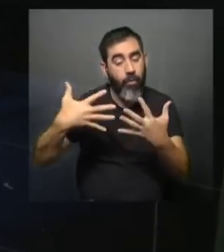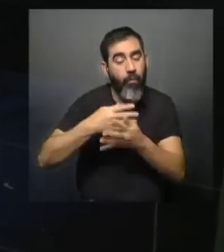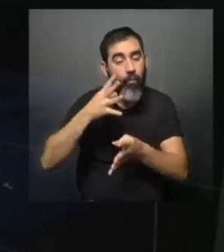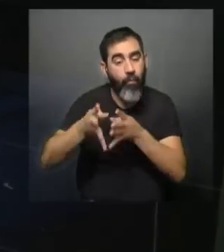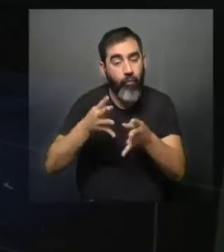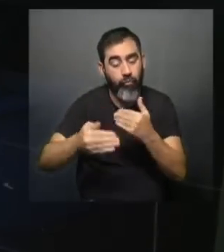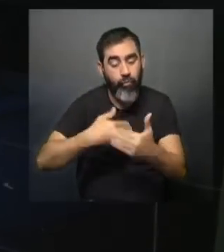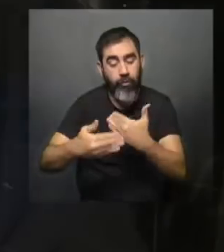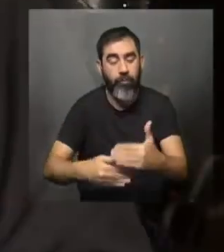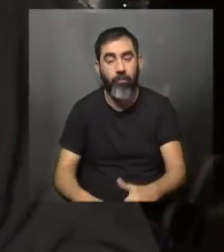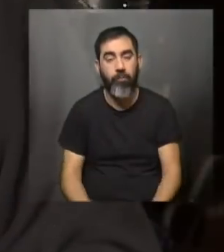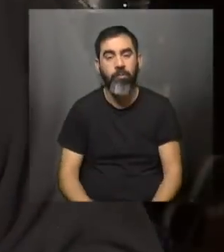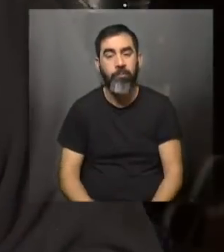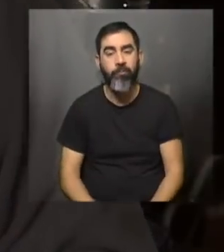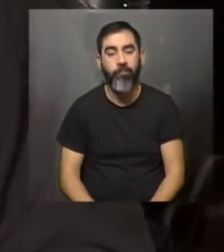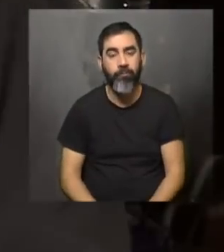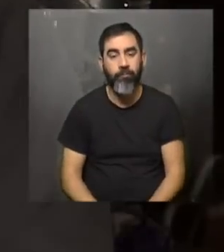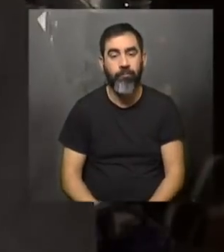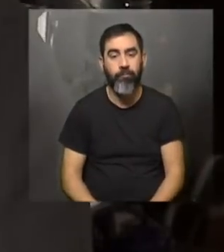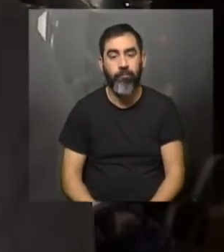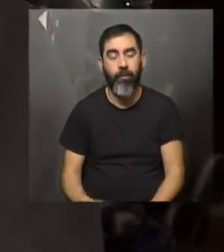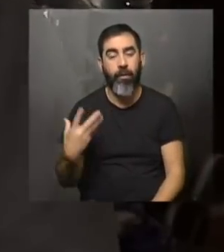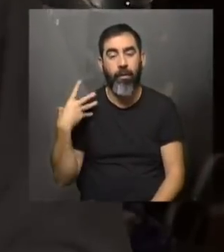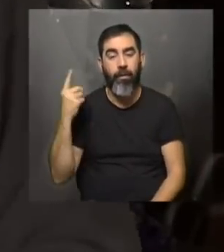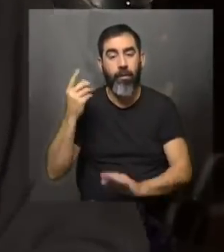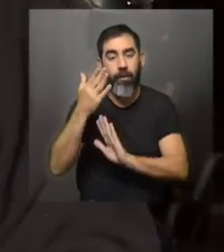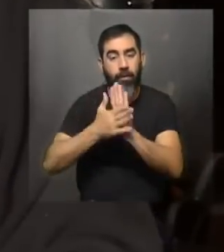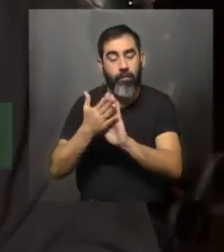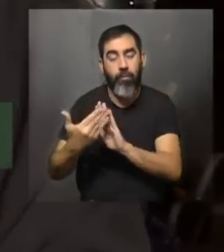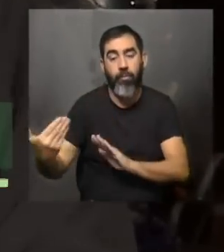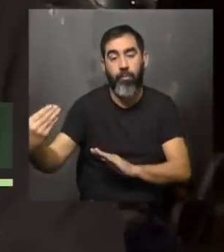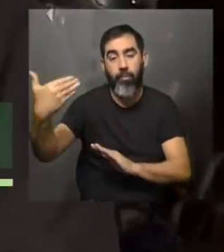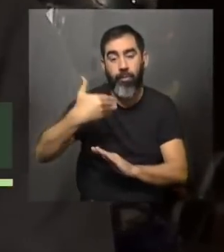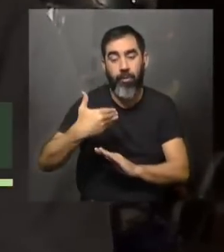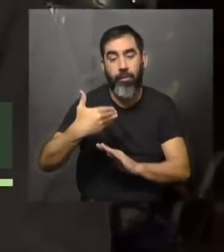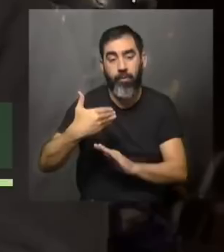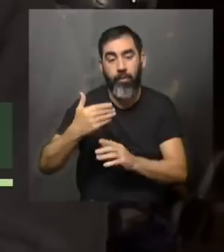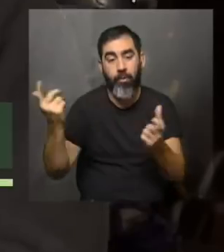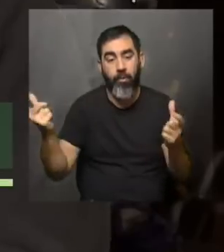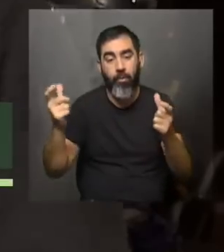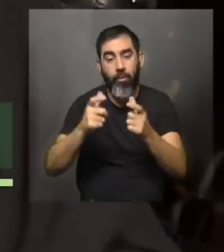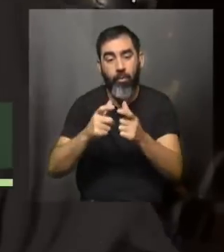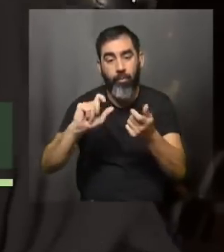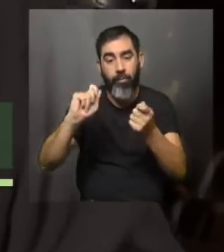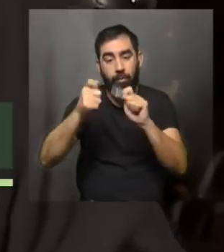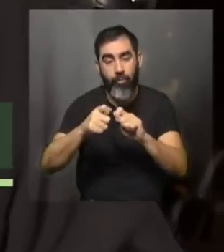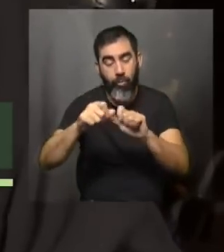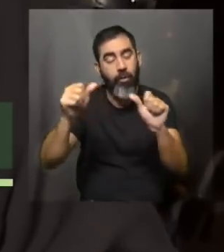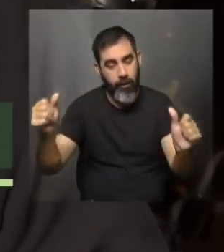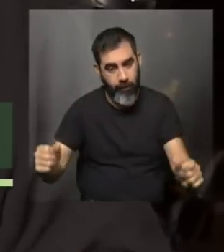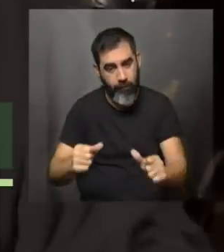operativa del sector la dirección nacional nos pidió que formáramos una comisión de reestructura lo hicimos